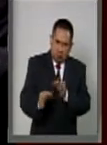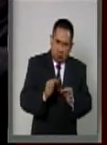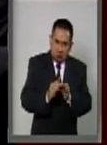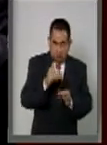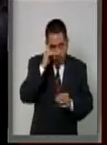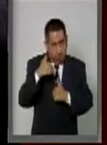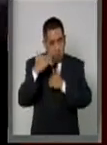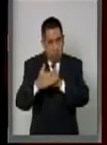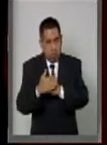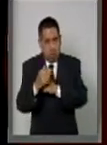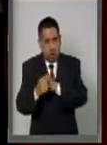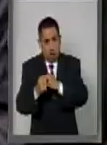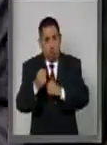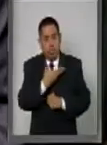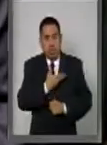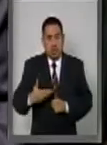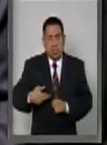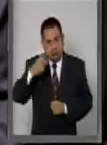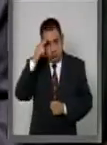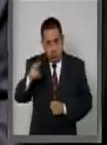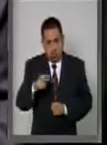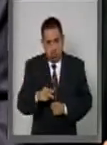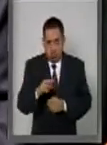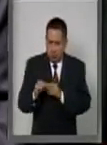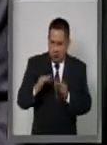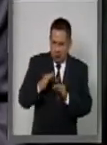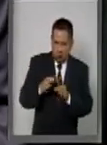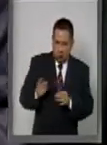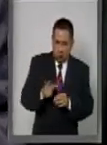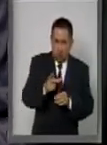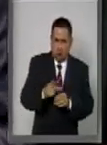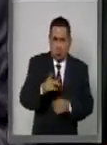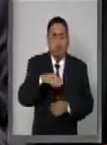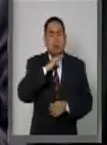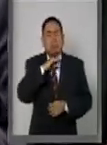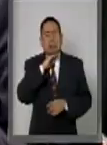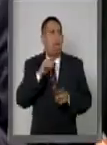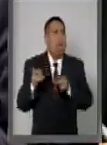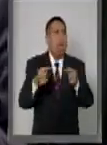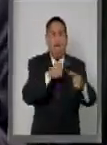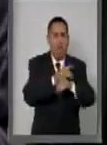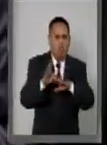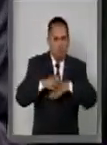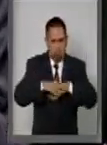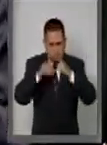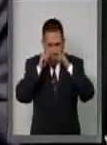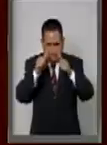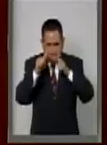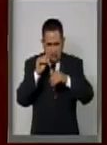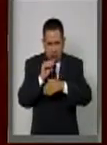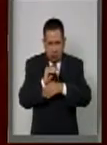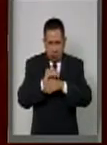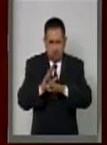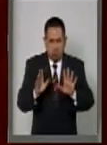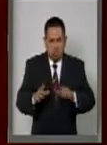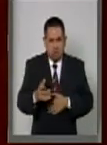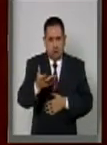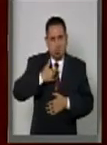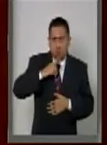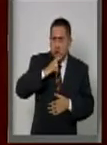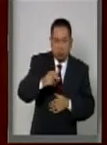de la República. Y quiero preguntarle luego, porque luego se distraen y ya no pone atención, no me